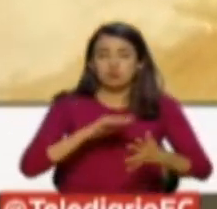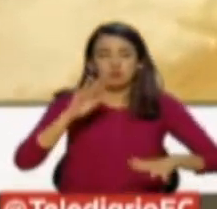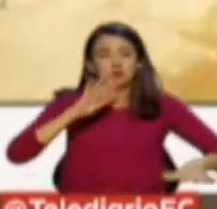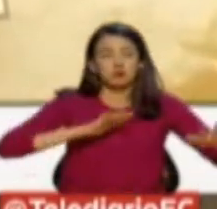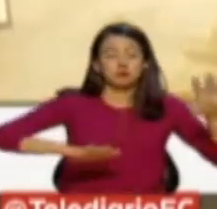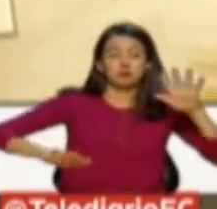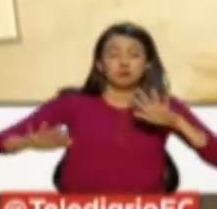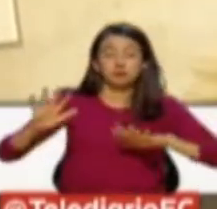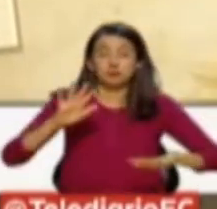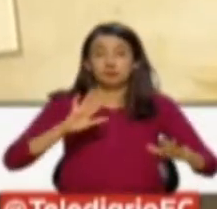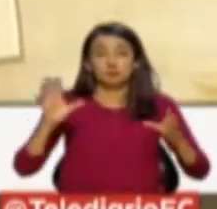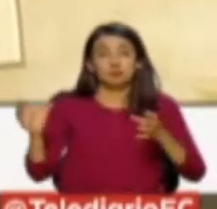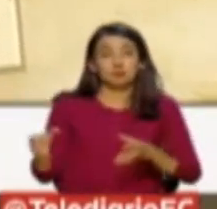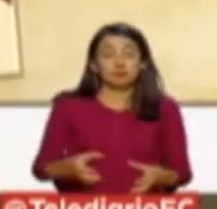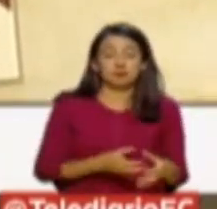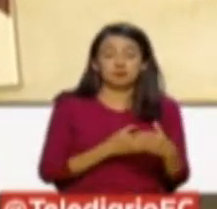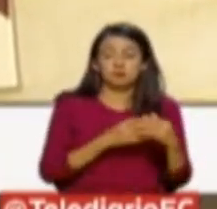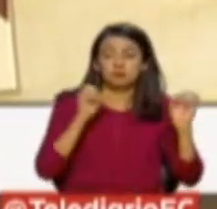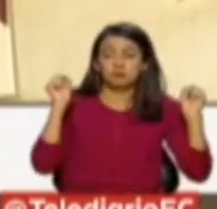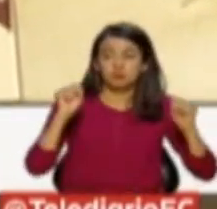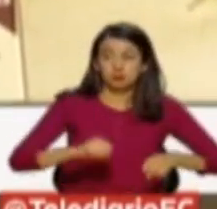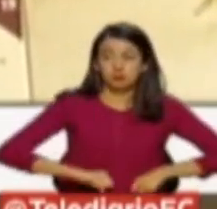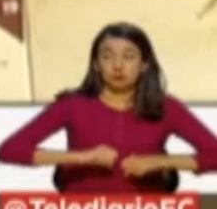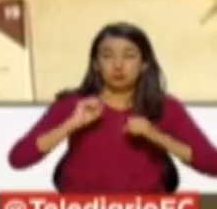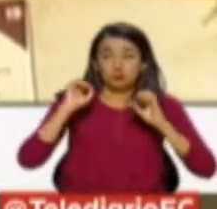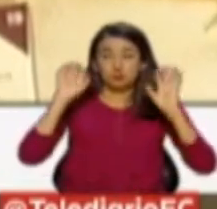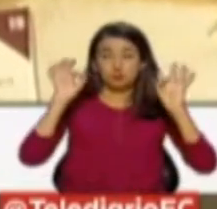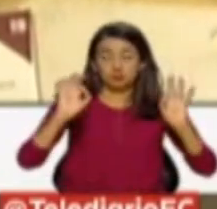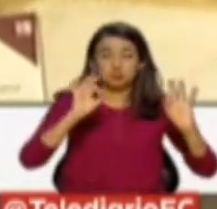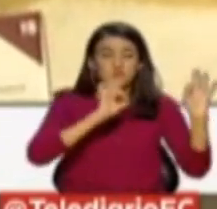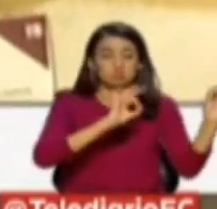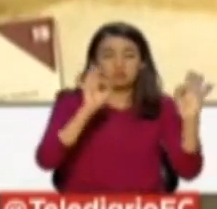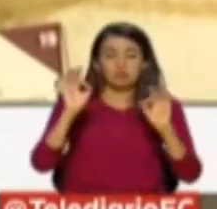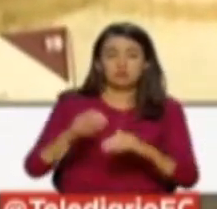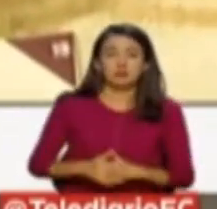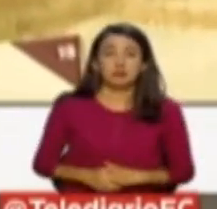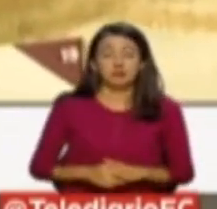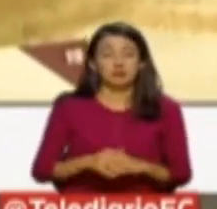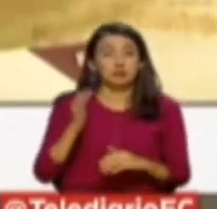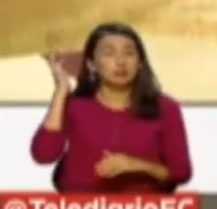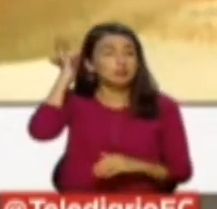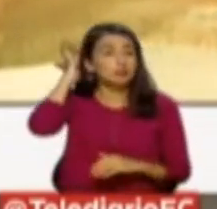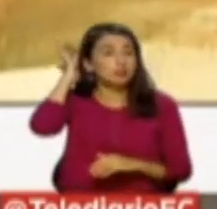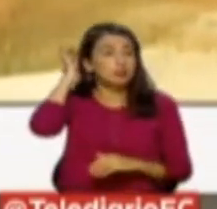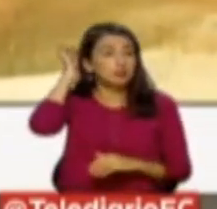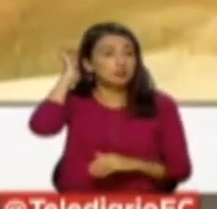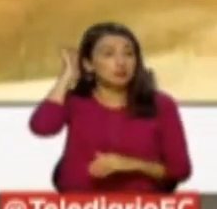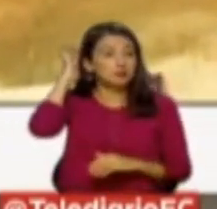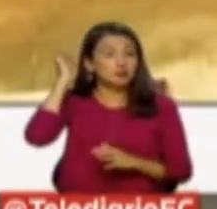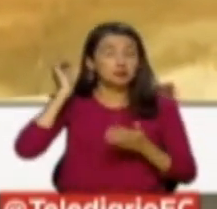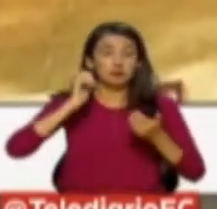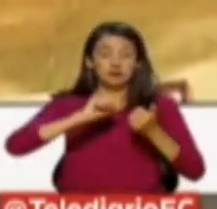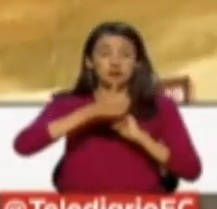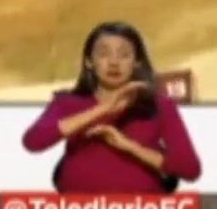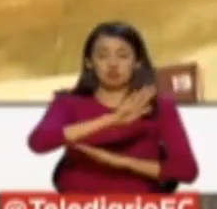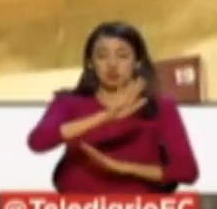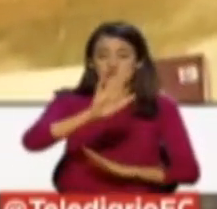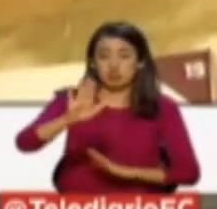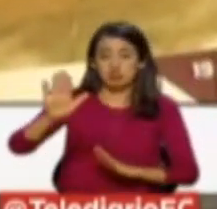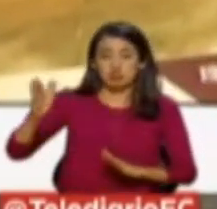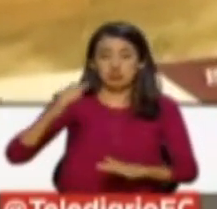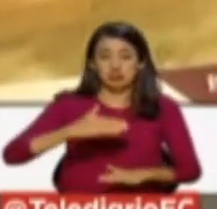marcada tan fuerte que puede decir si no te quedaría mejor en este lado además cada área podemos apreciar que tienen